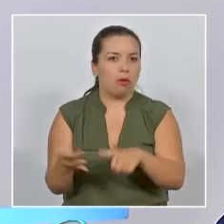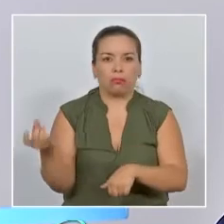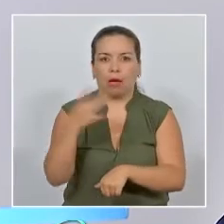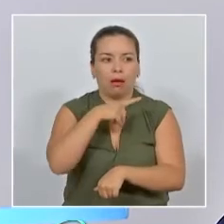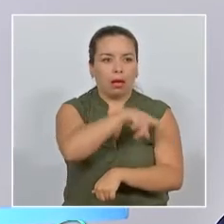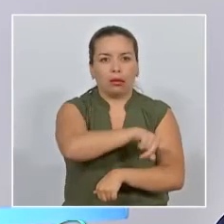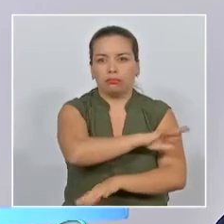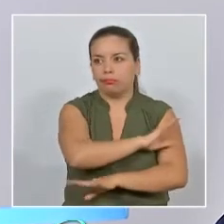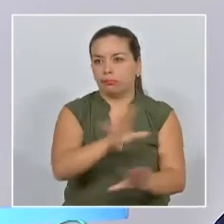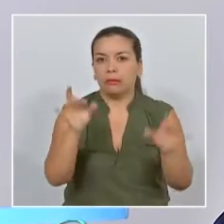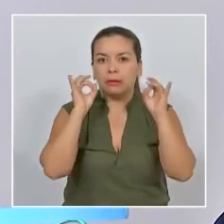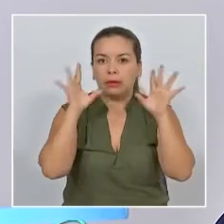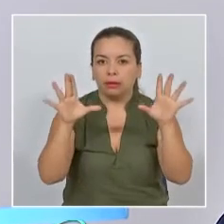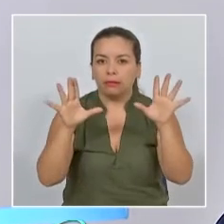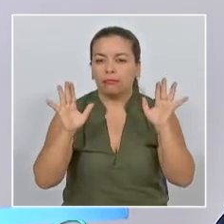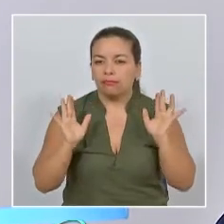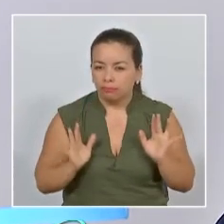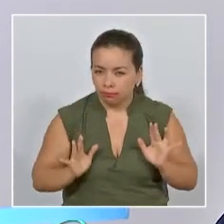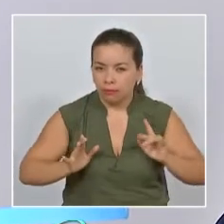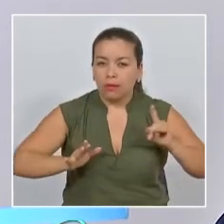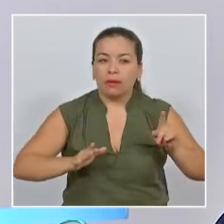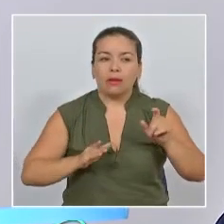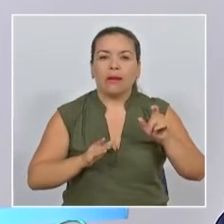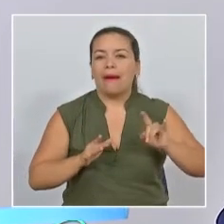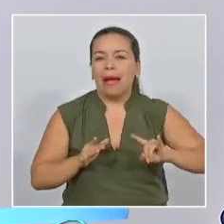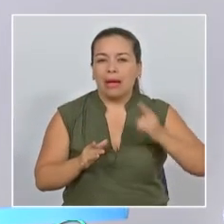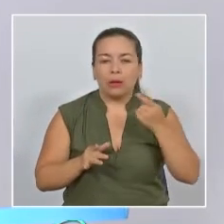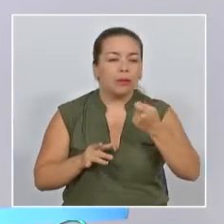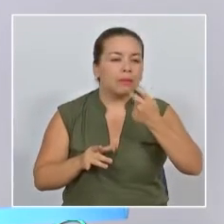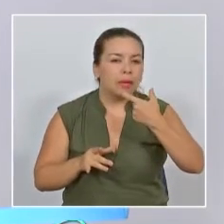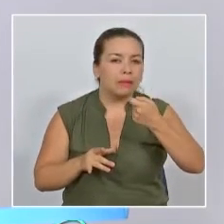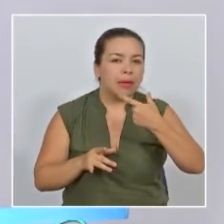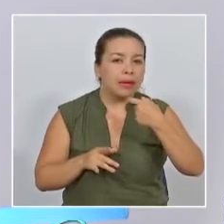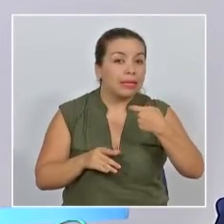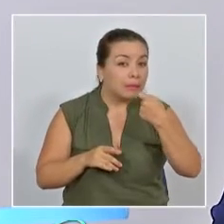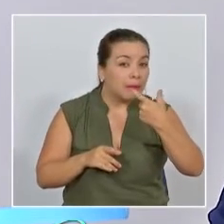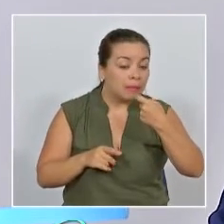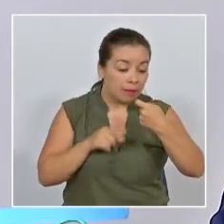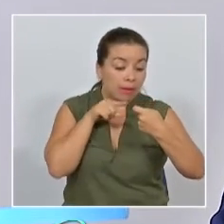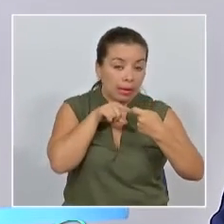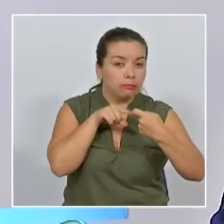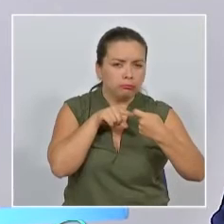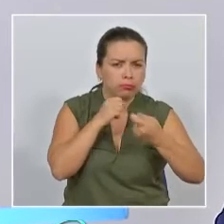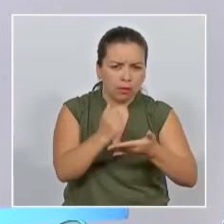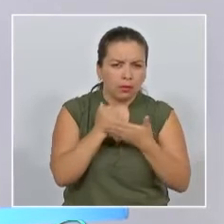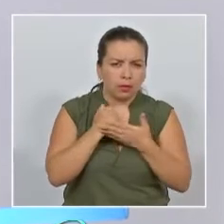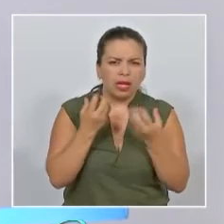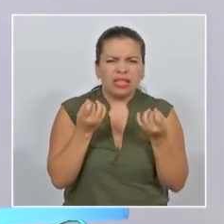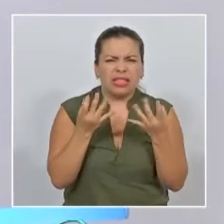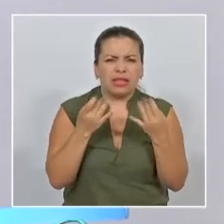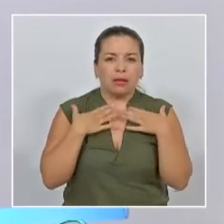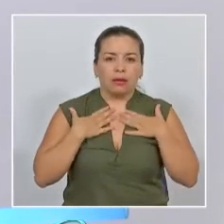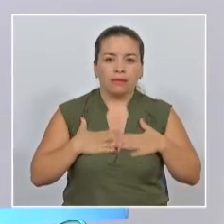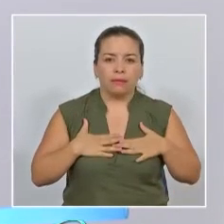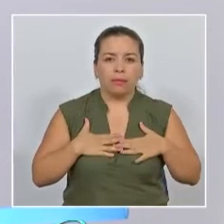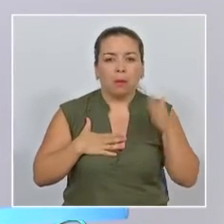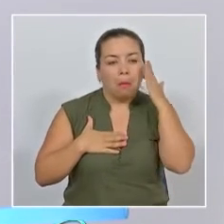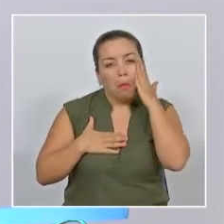efectos secundarios que tiene un medicamento? Que es que esa pastica sí le quita el dolor, pero la tiene con